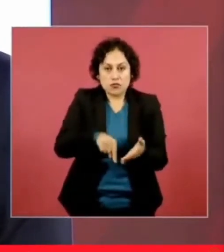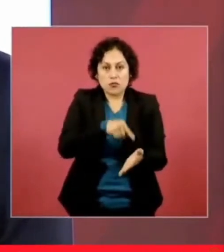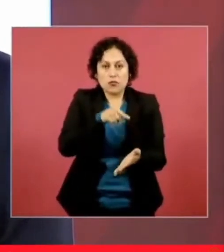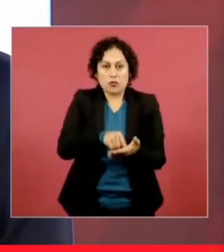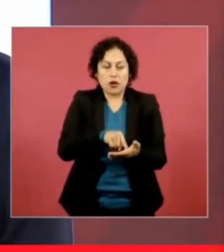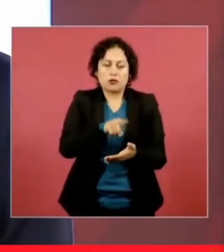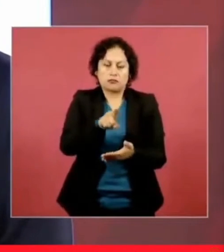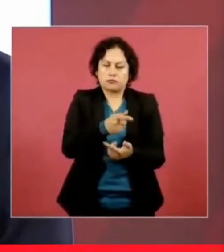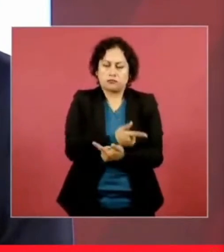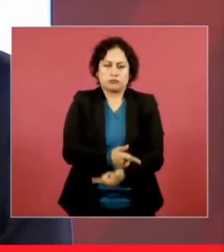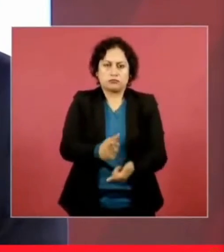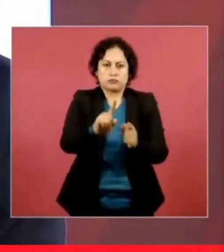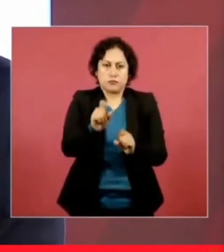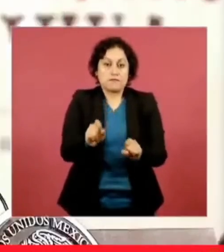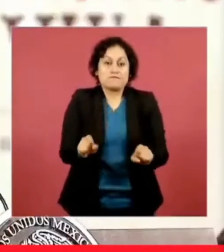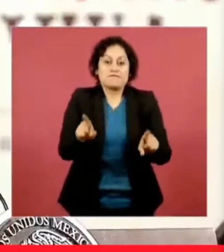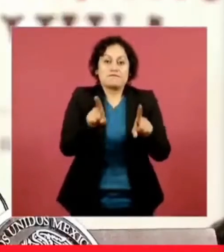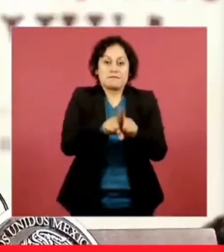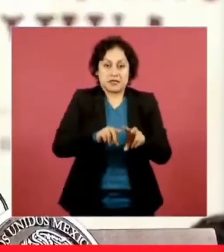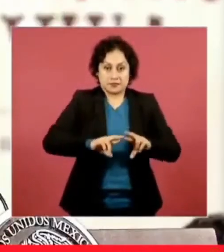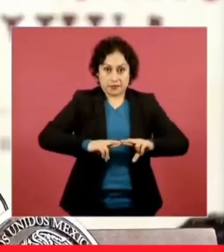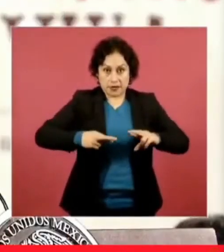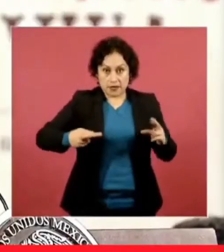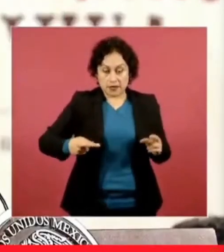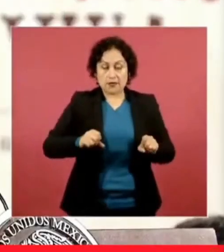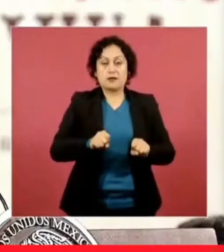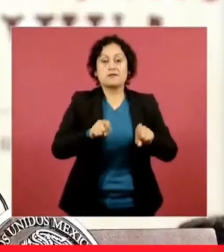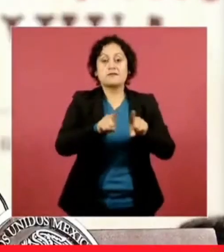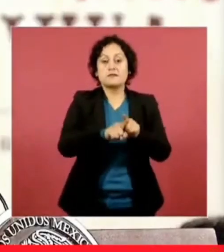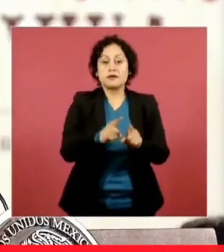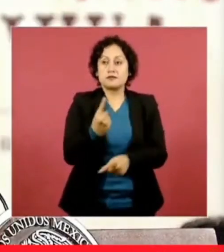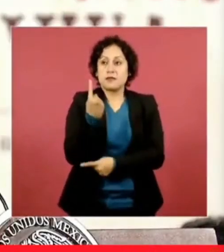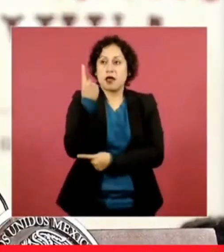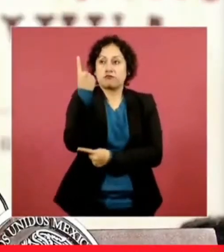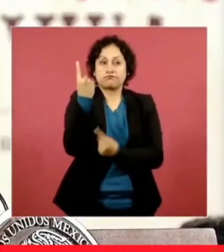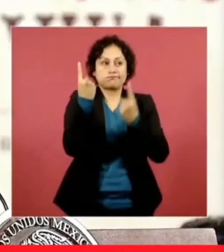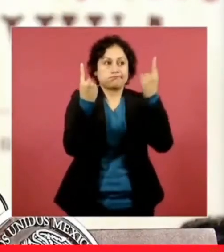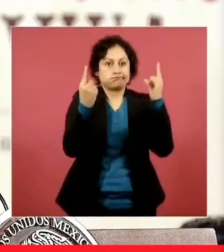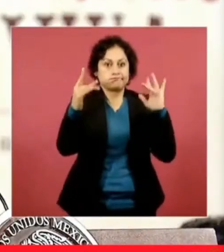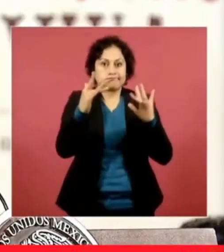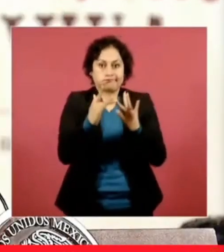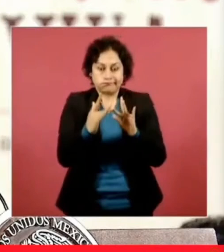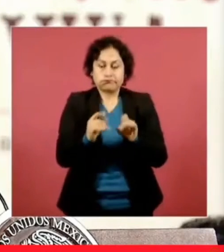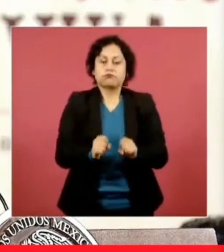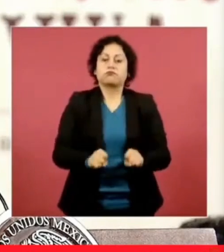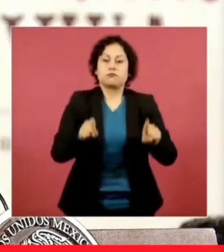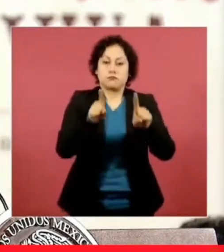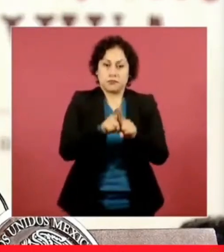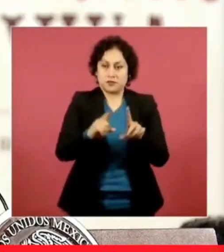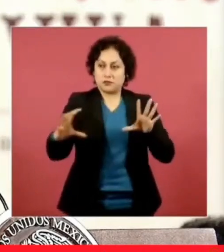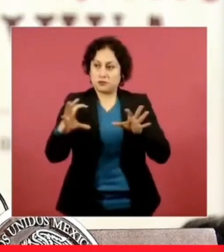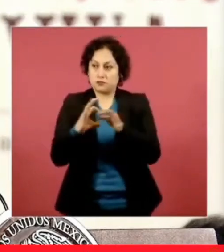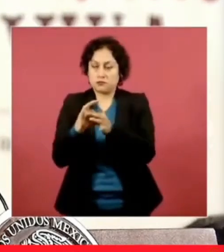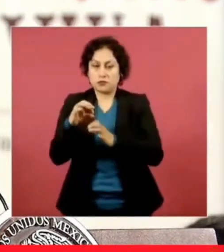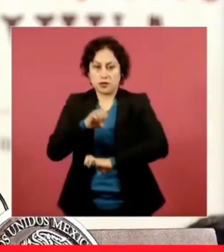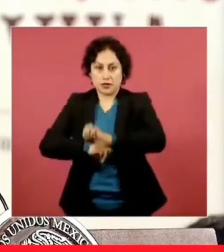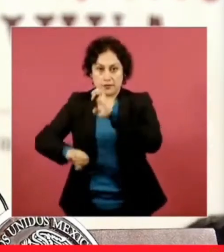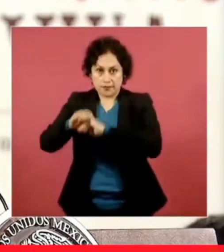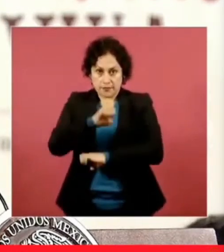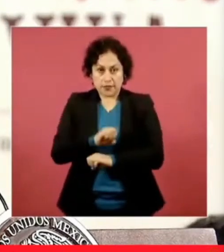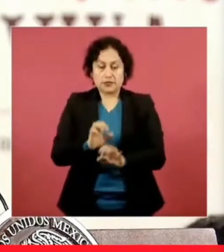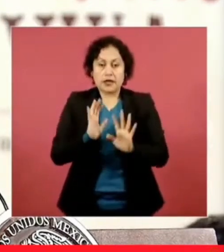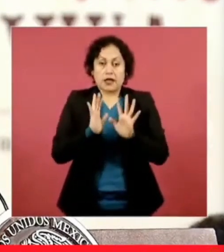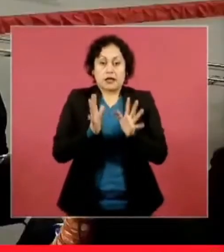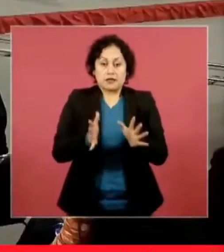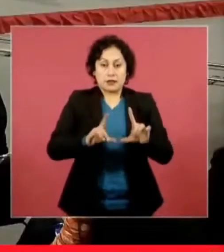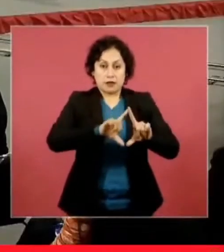Actualmente, a través de la red propia y de la red con diferentes alianzas con empresas privadas, tenemos cobertura ya